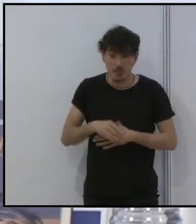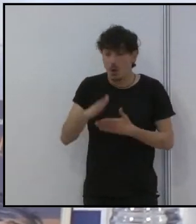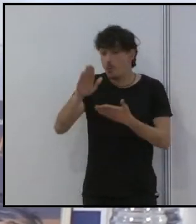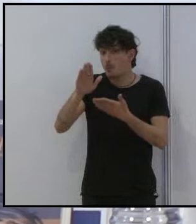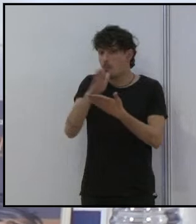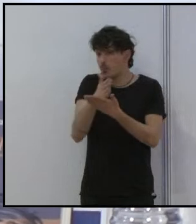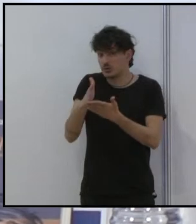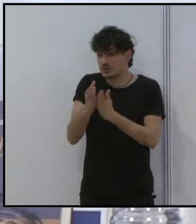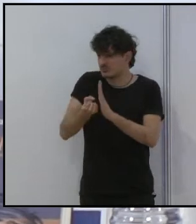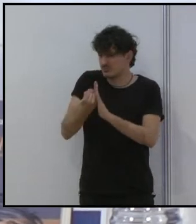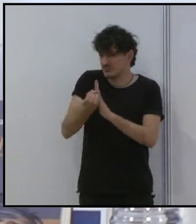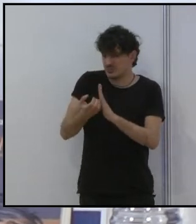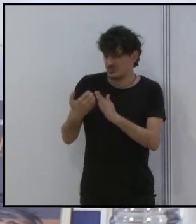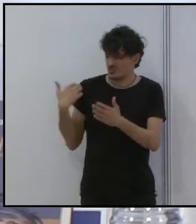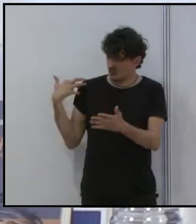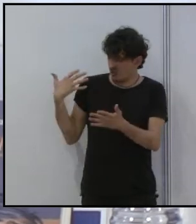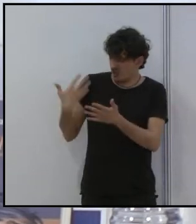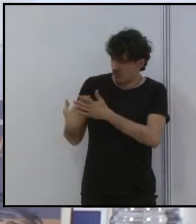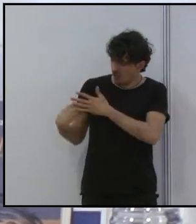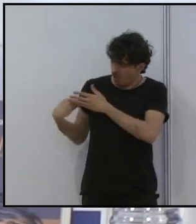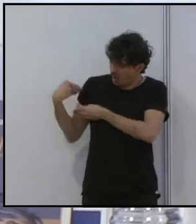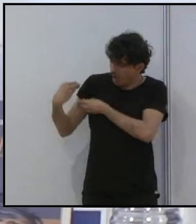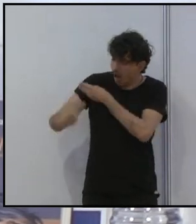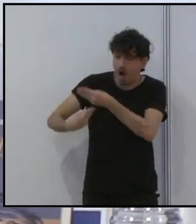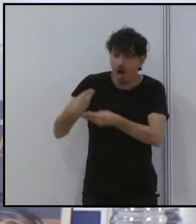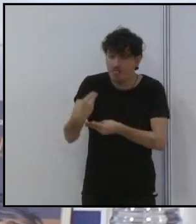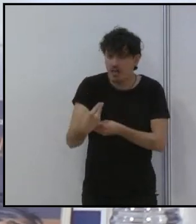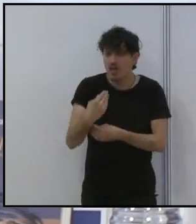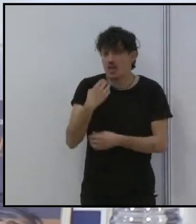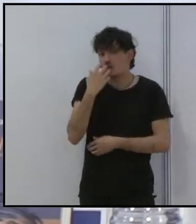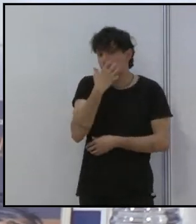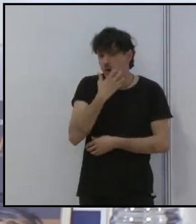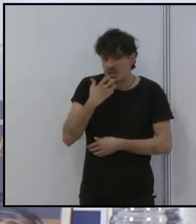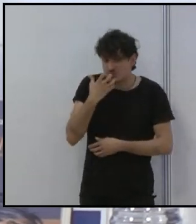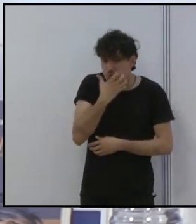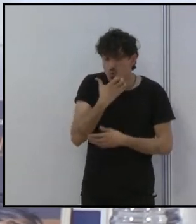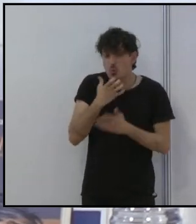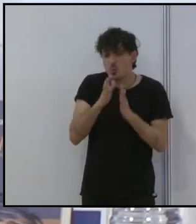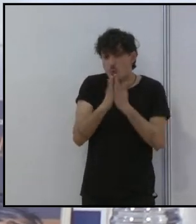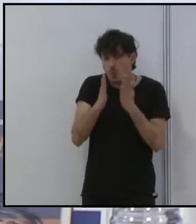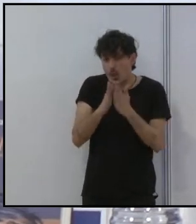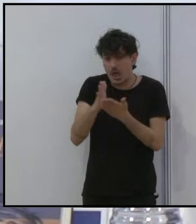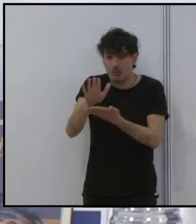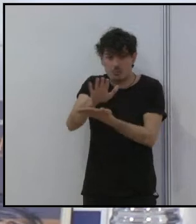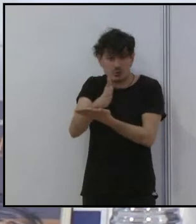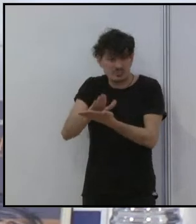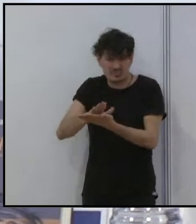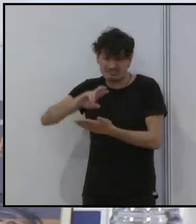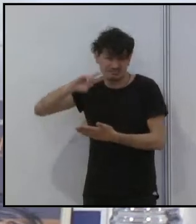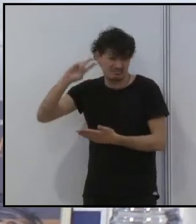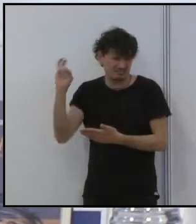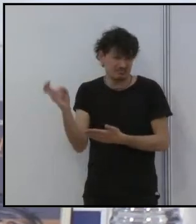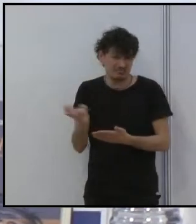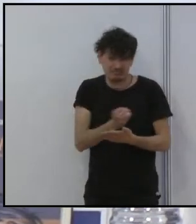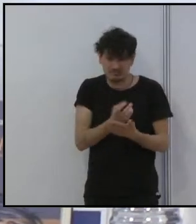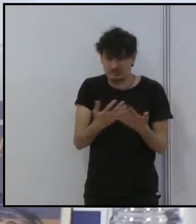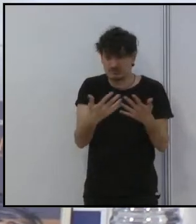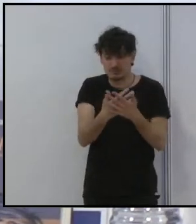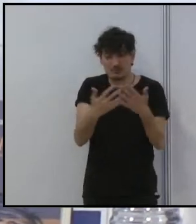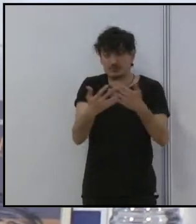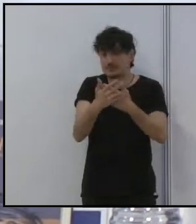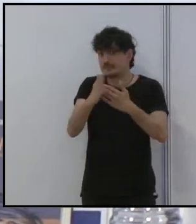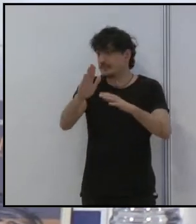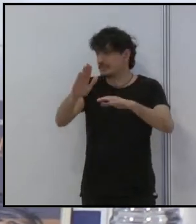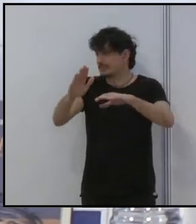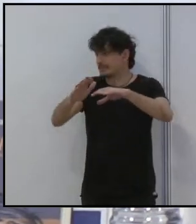de todo lo que yo he hecho hasta ahora, que han sido relatos, ha sido novela y ha sido poesía. Me vais a